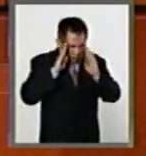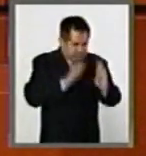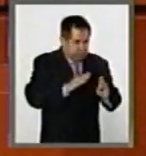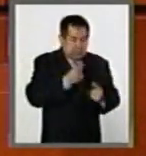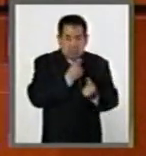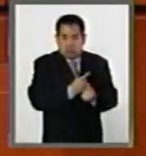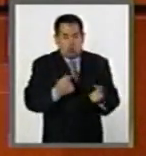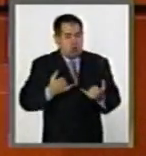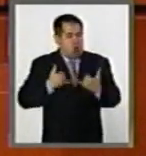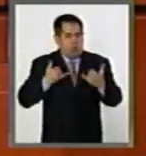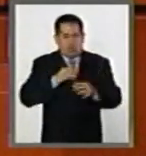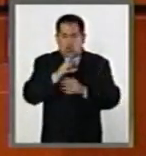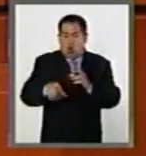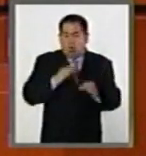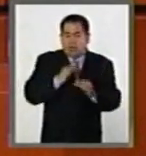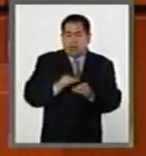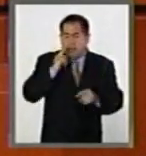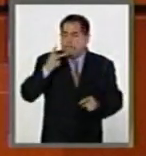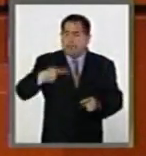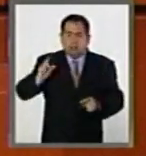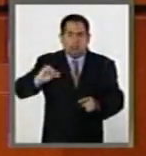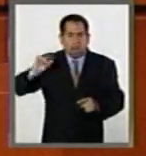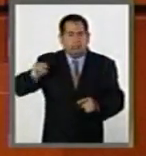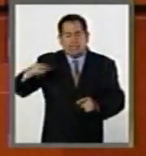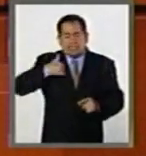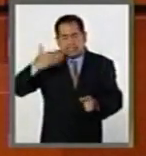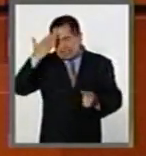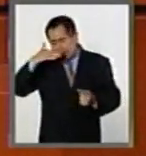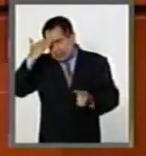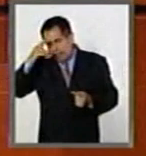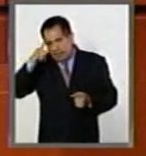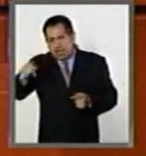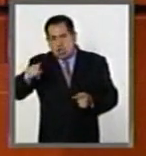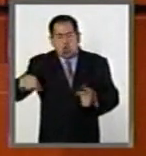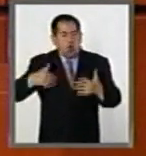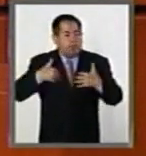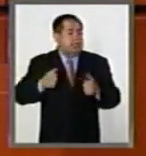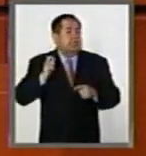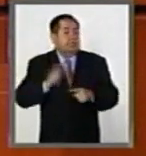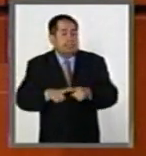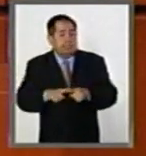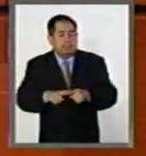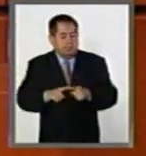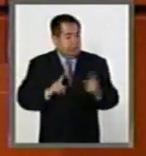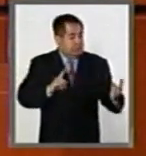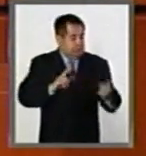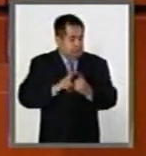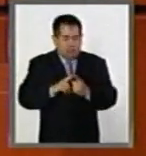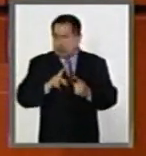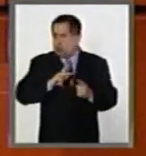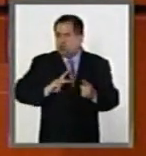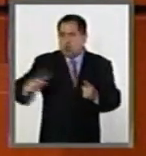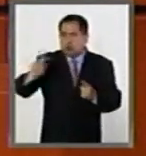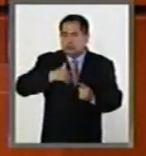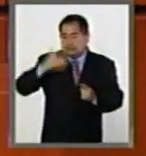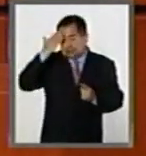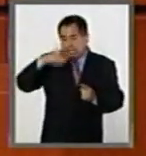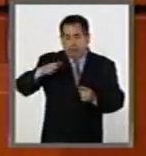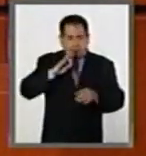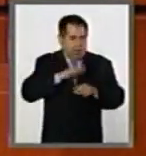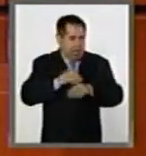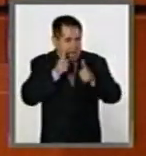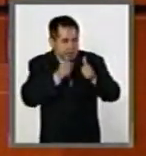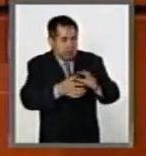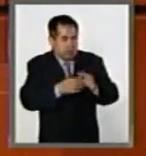sus instalaciones como en el personal que labora en ellas, y comprende desde la primera intervención de la autoridad y los sitios de detención